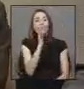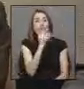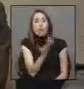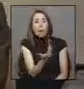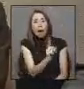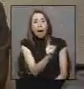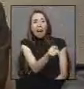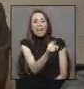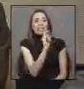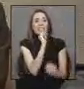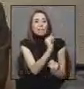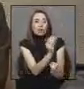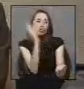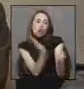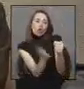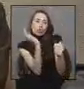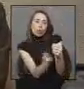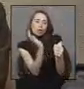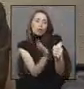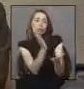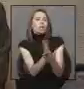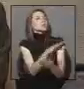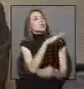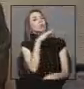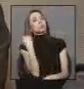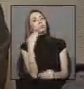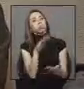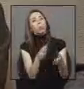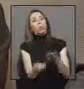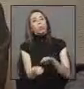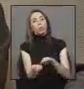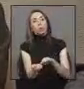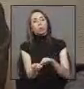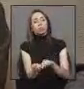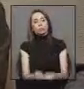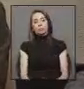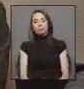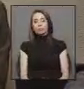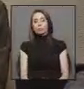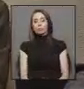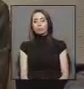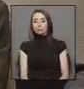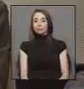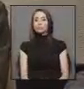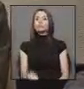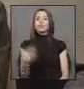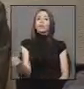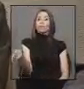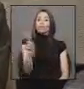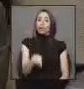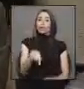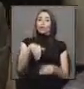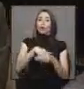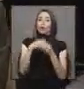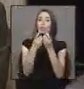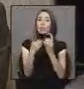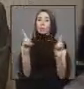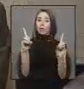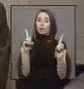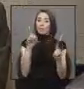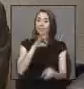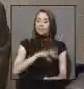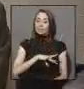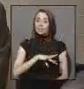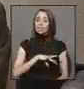alguna hasta desfallecer y en muchos casos llevándolas hasta la muerte. Tras el retorno a la democracia y